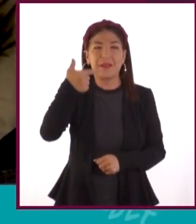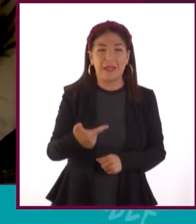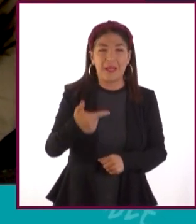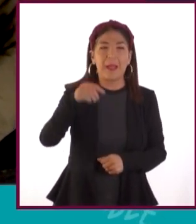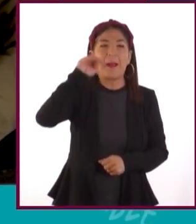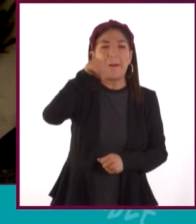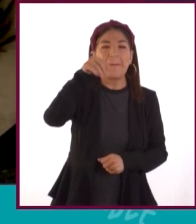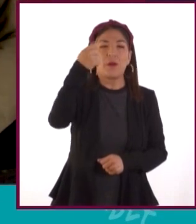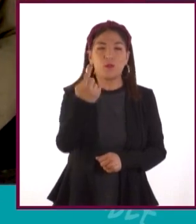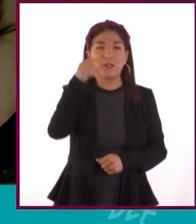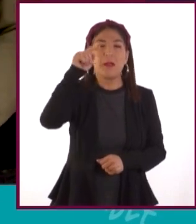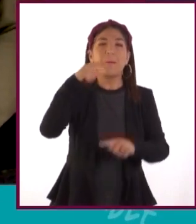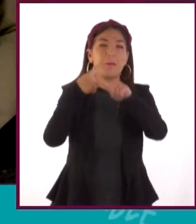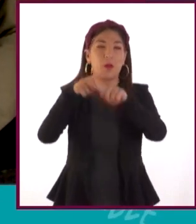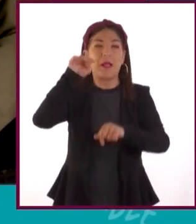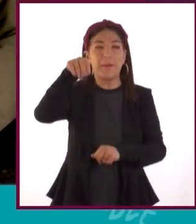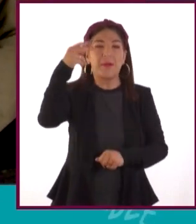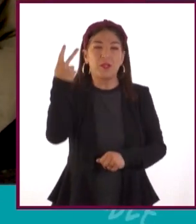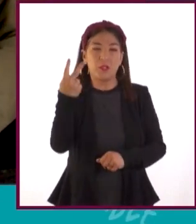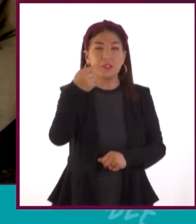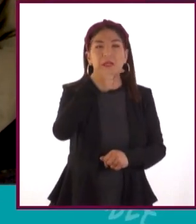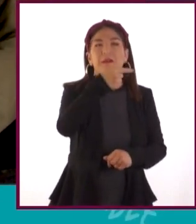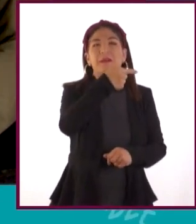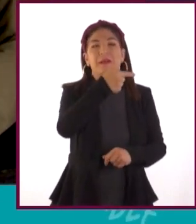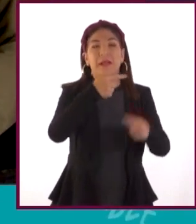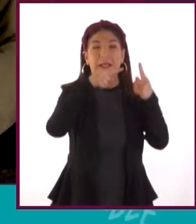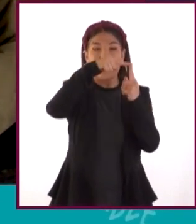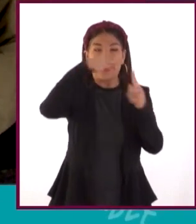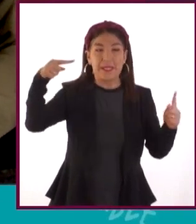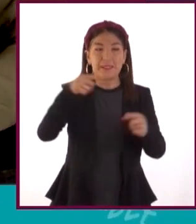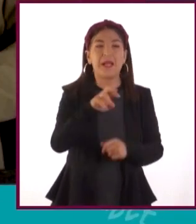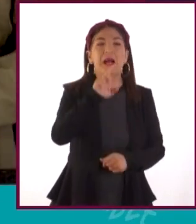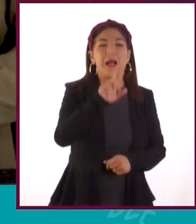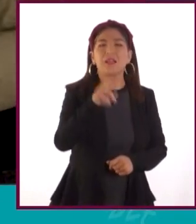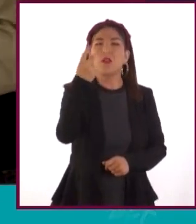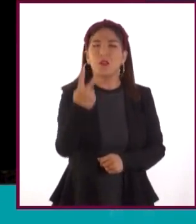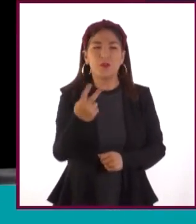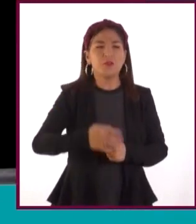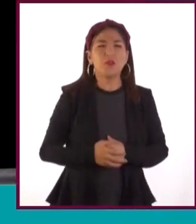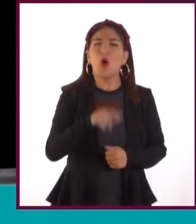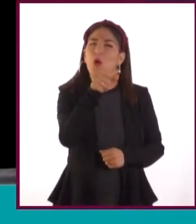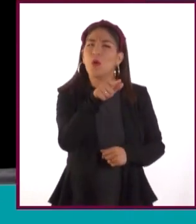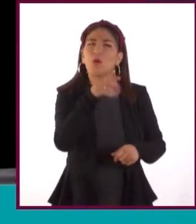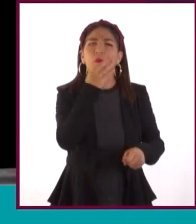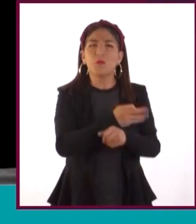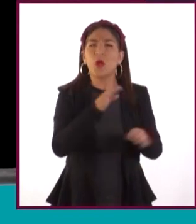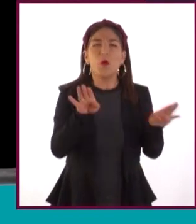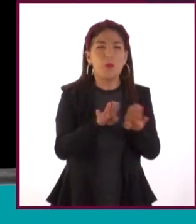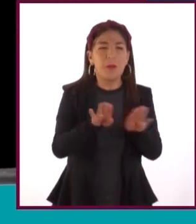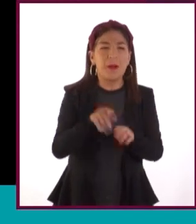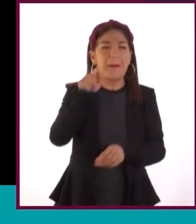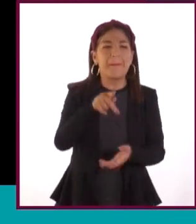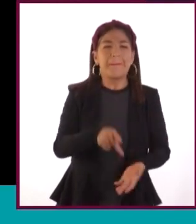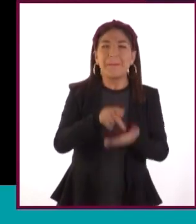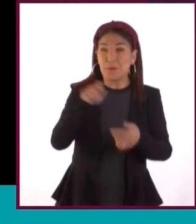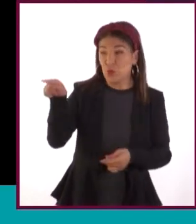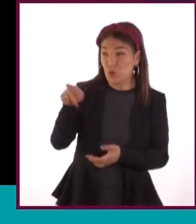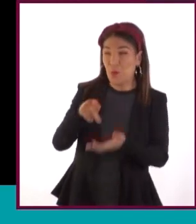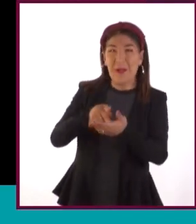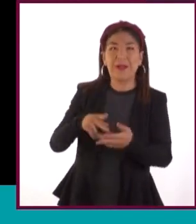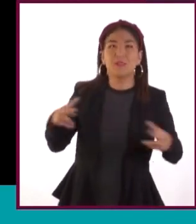inversamente proporcional al cuadrado de la distancia. Se expresa con la fórmula: fuerza es igual a